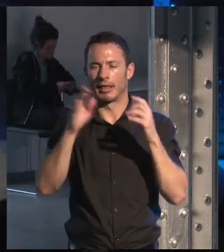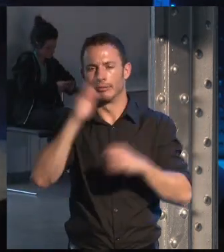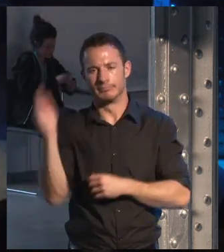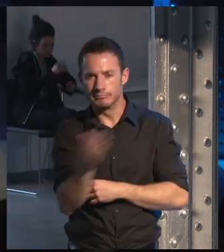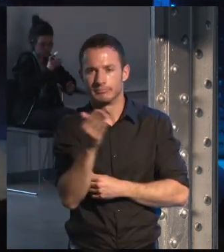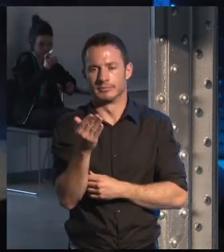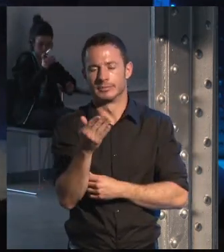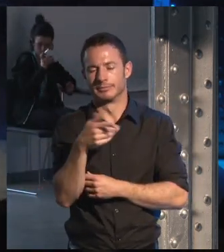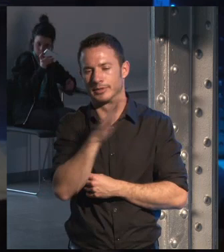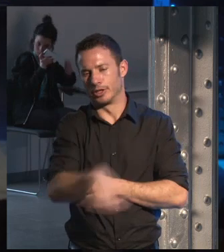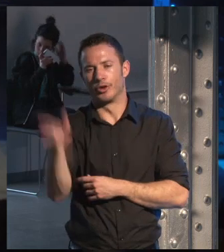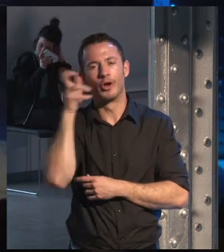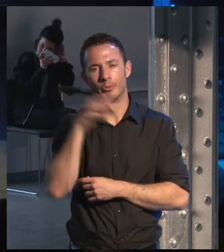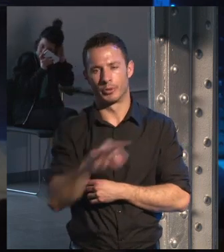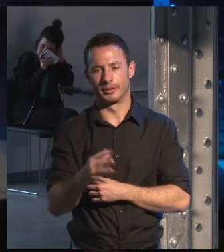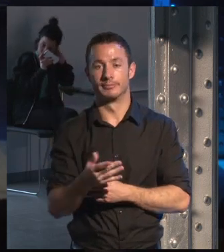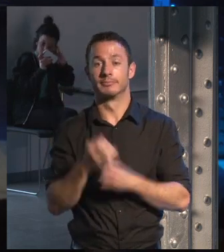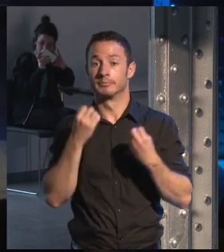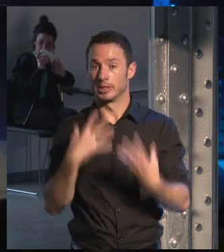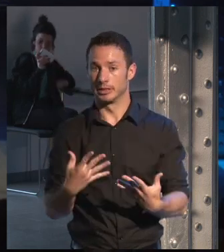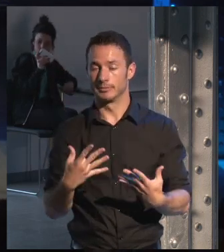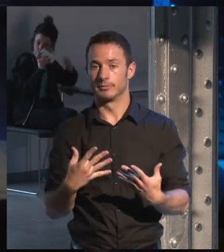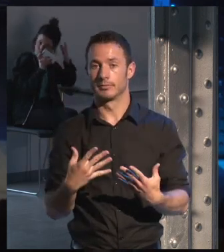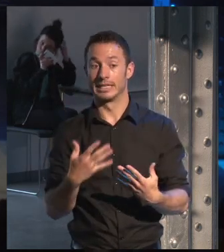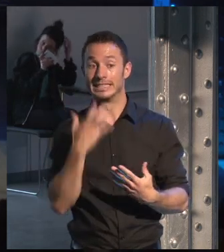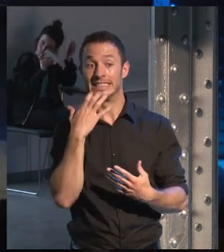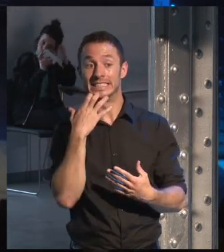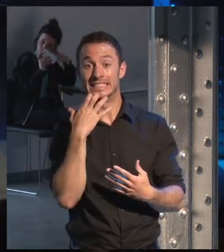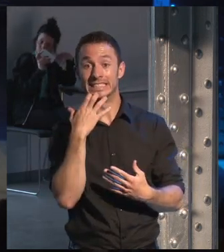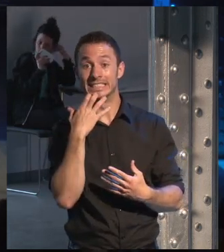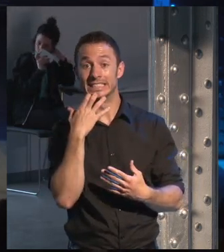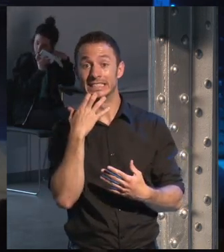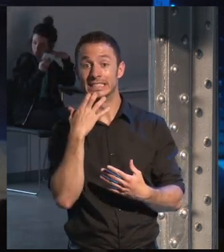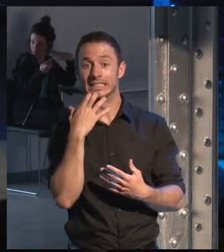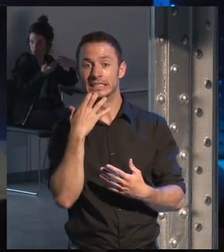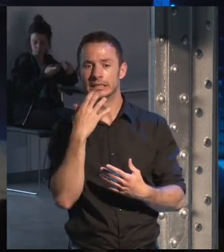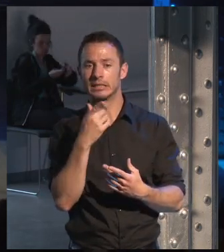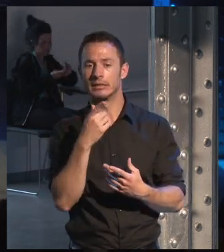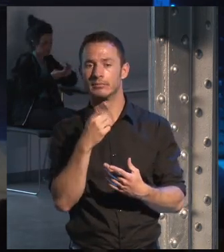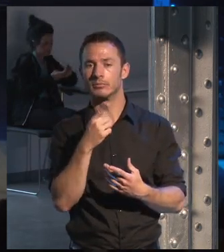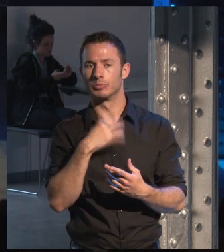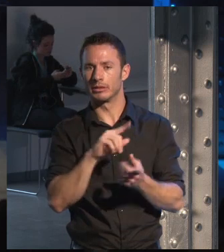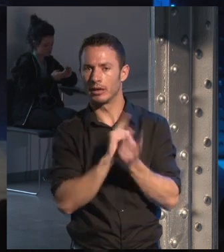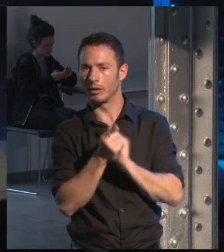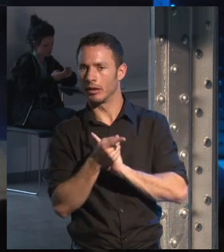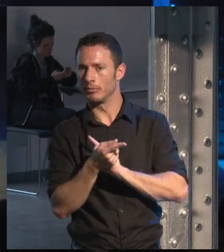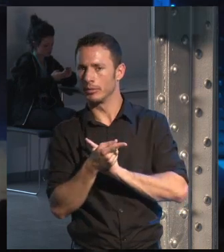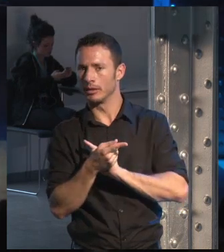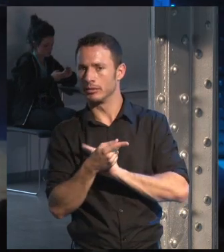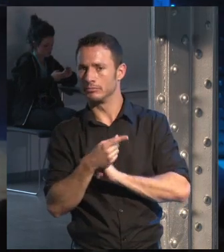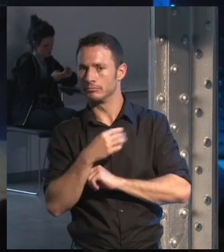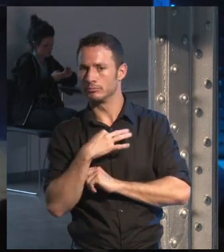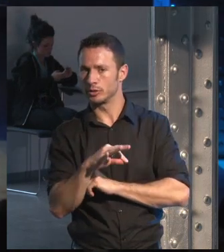Bueno. Entonces, en esto consistía, si quieres, si me puedes cambiar por favor a este y termino ya, en esto